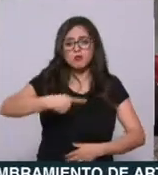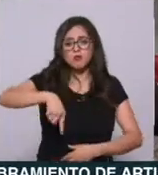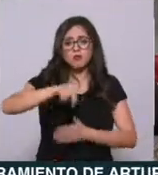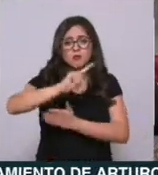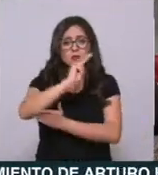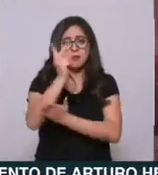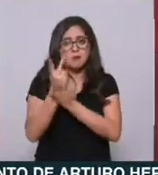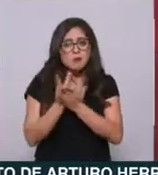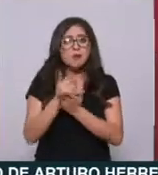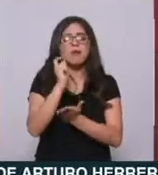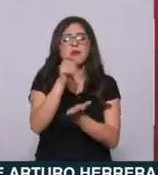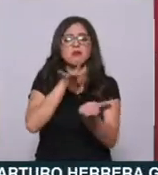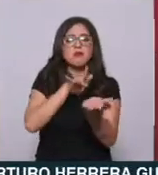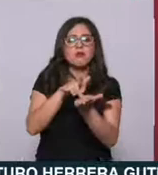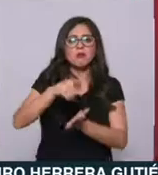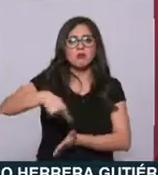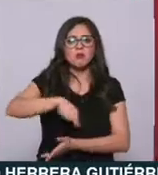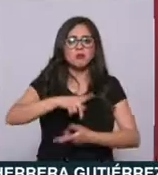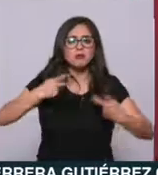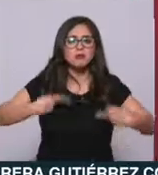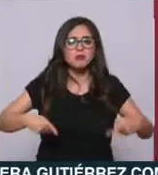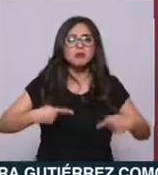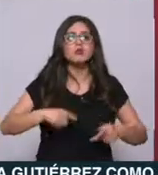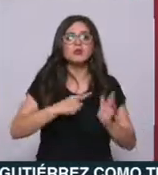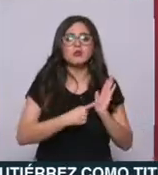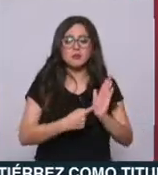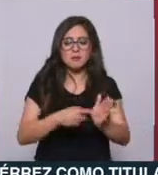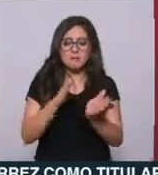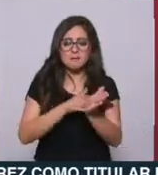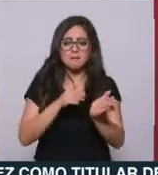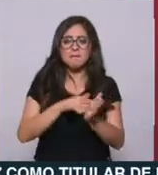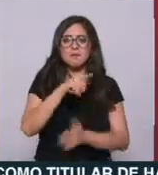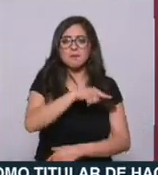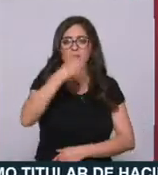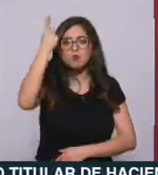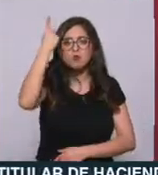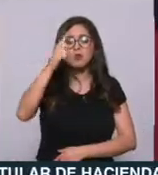ejecutándose a favor de quienes demuestren ser propietarios de hasta 3 hectáreas de tierra.